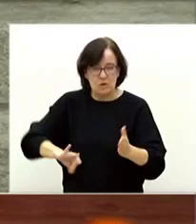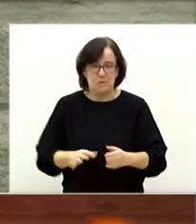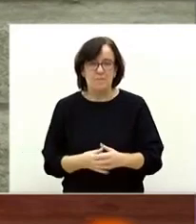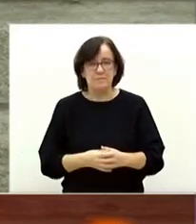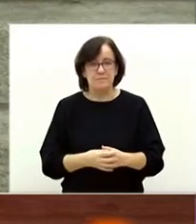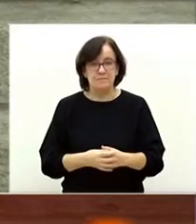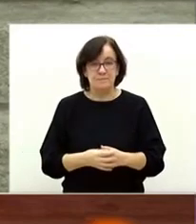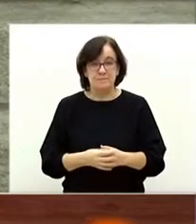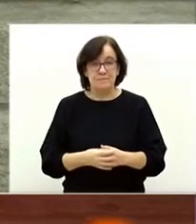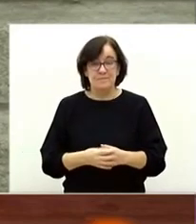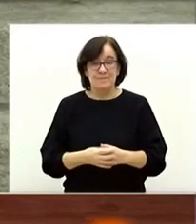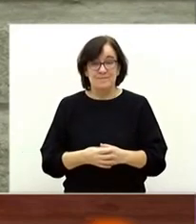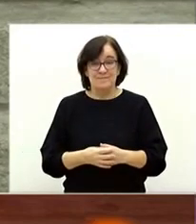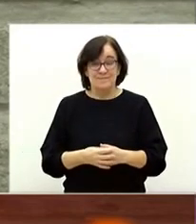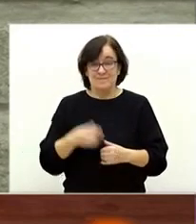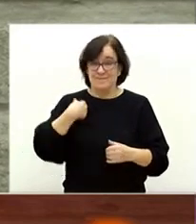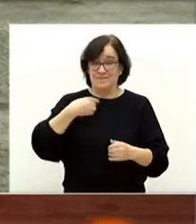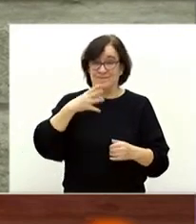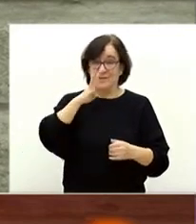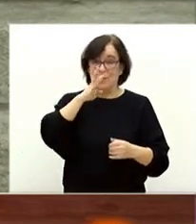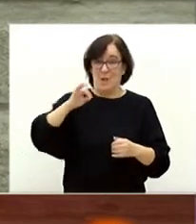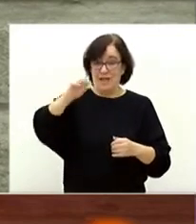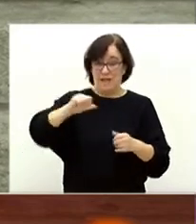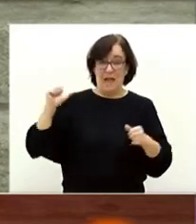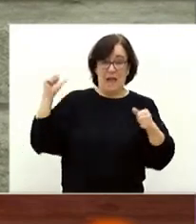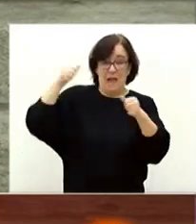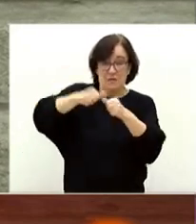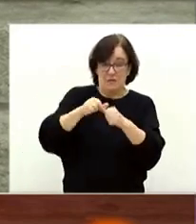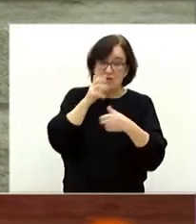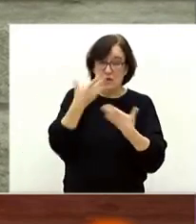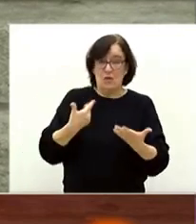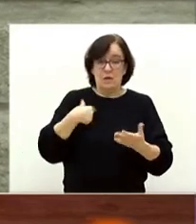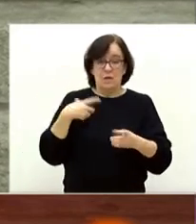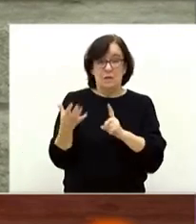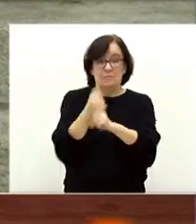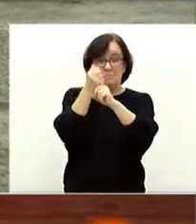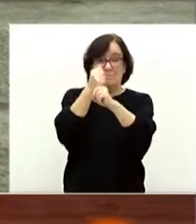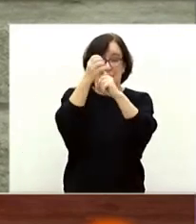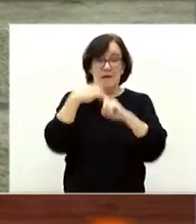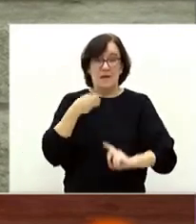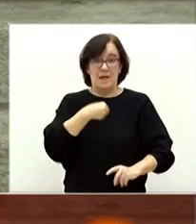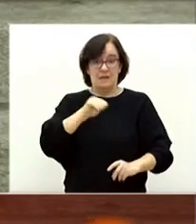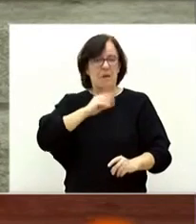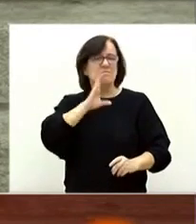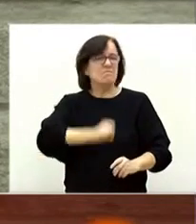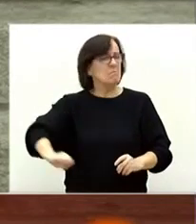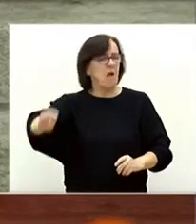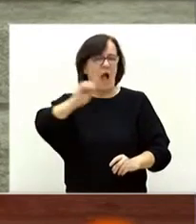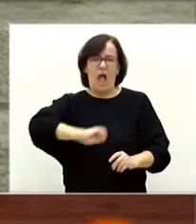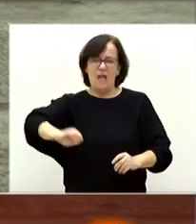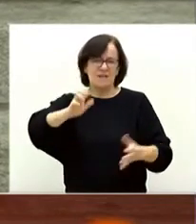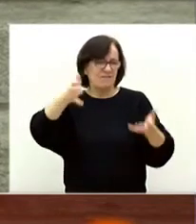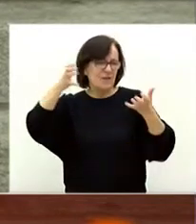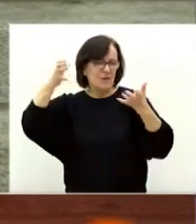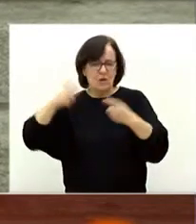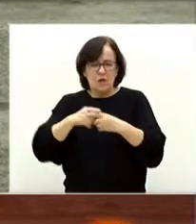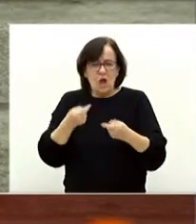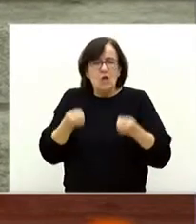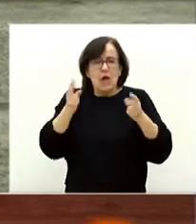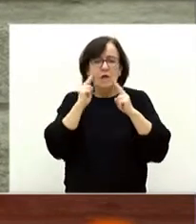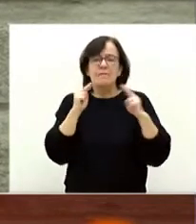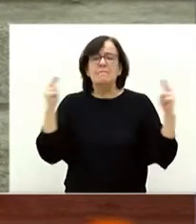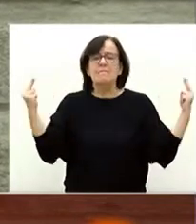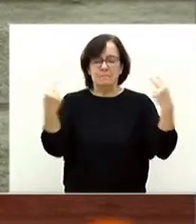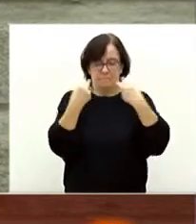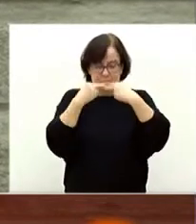A lo largo de estas más de 4 décadas, los logros de nuestro país han sido magníficos y nos ofrecen una visión de